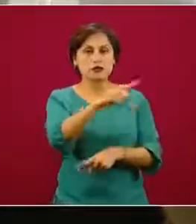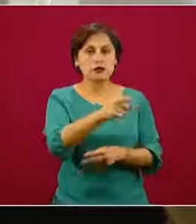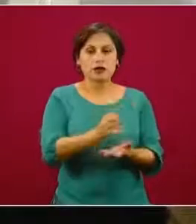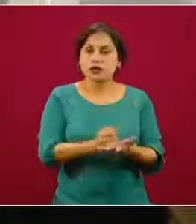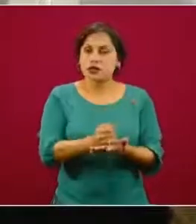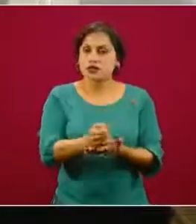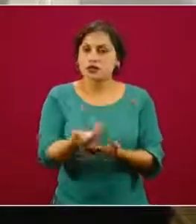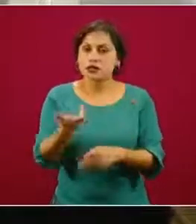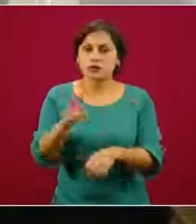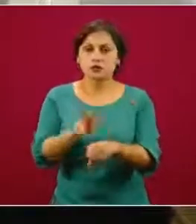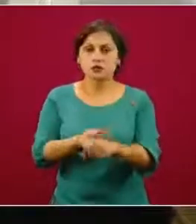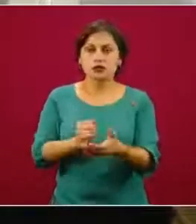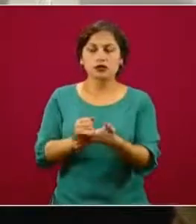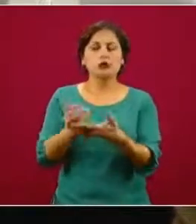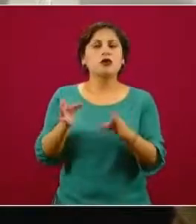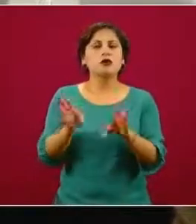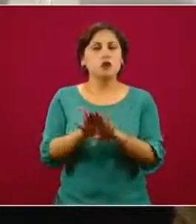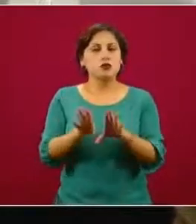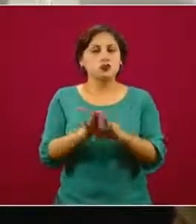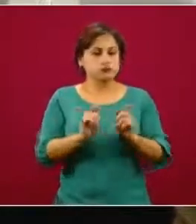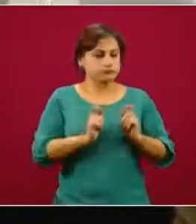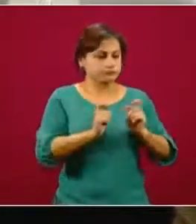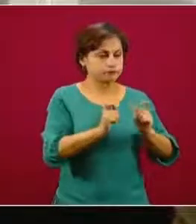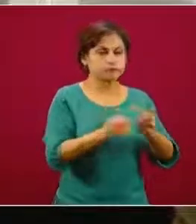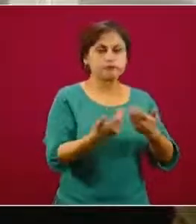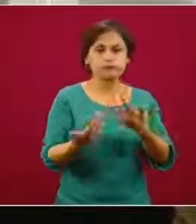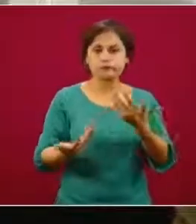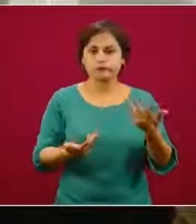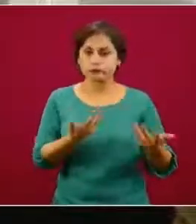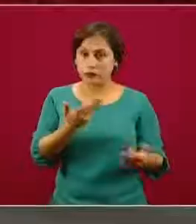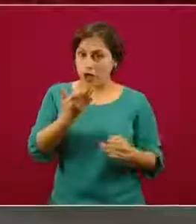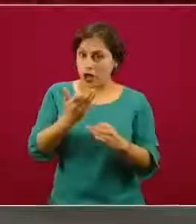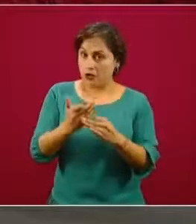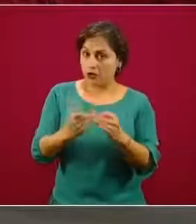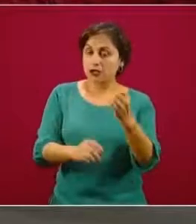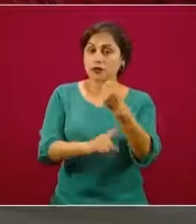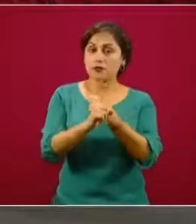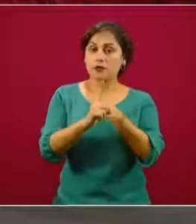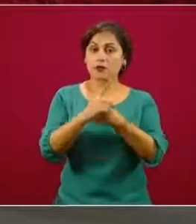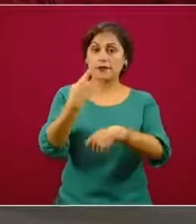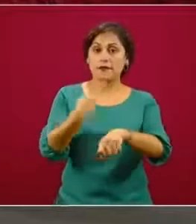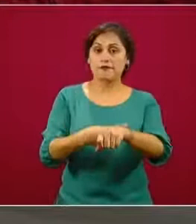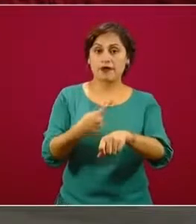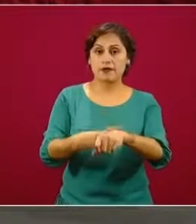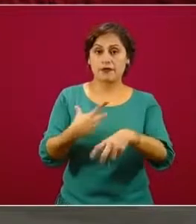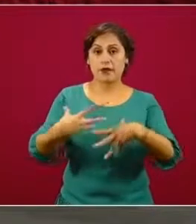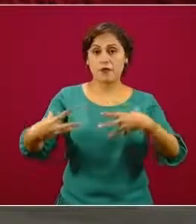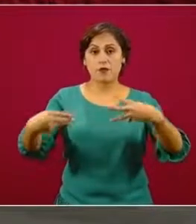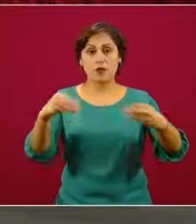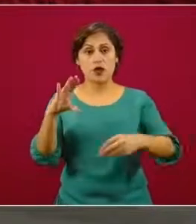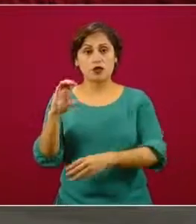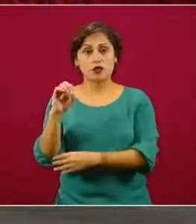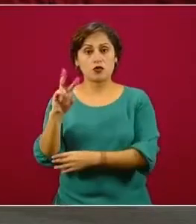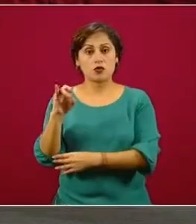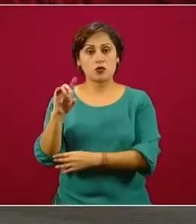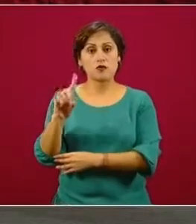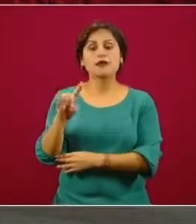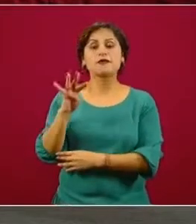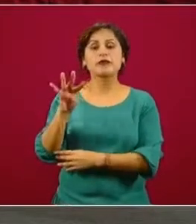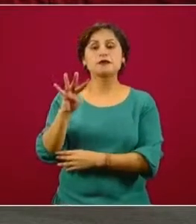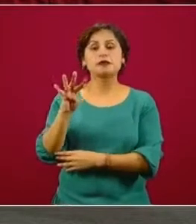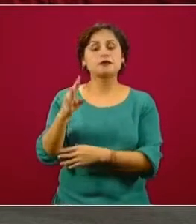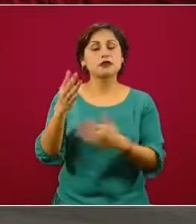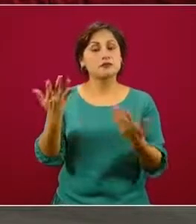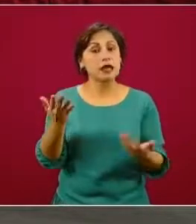Esta pandemia, o bueno, el COVID-19, esta situación que estamos enfrentando, ¿agilizaría ese tipo